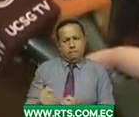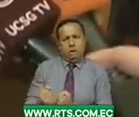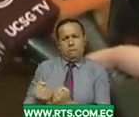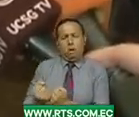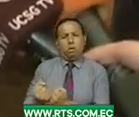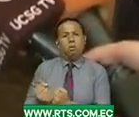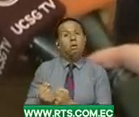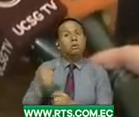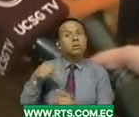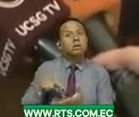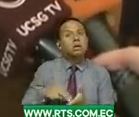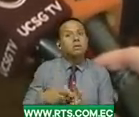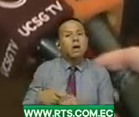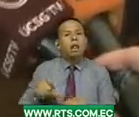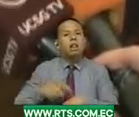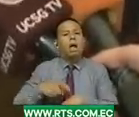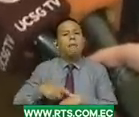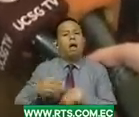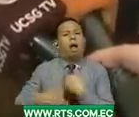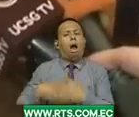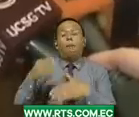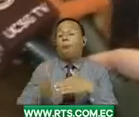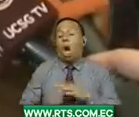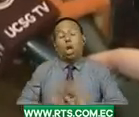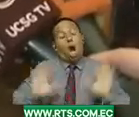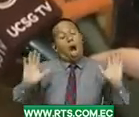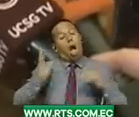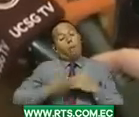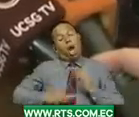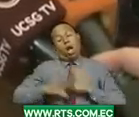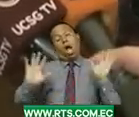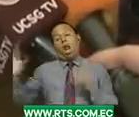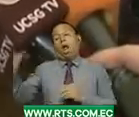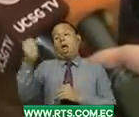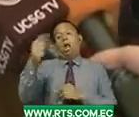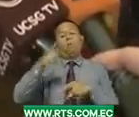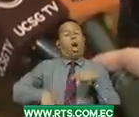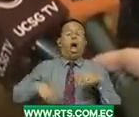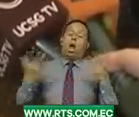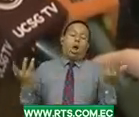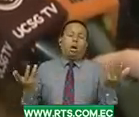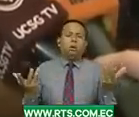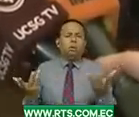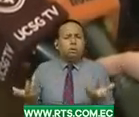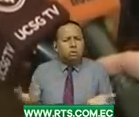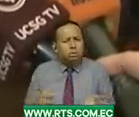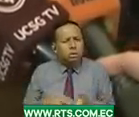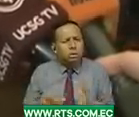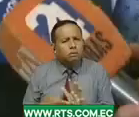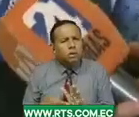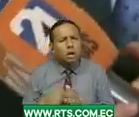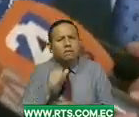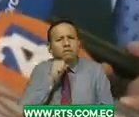a los que estaban sentenciados y hacer una demanda que no lleve en realidad al juicio político. No hay en